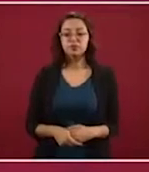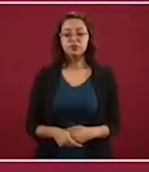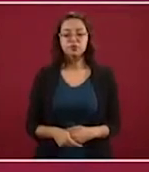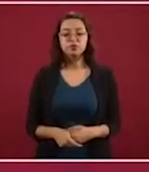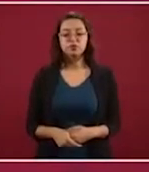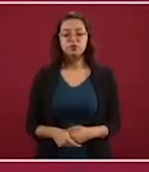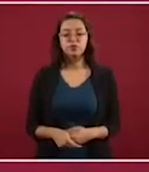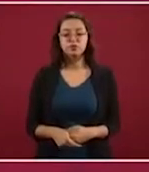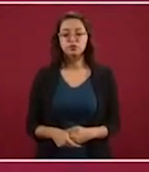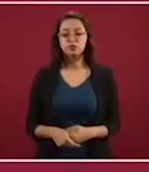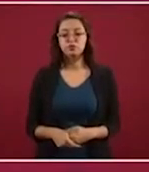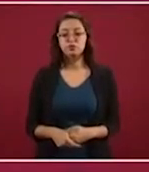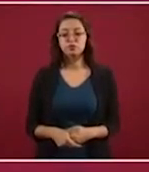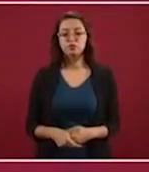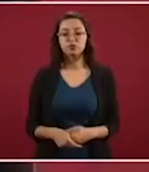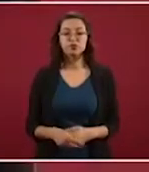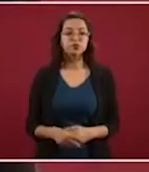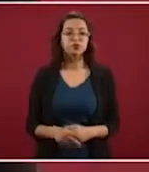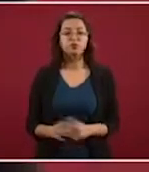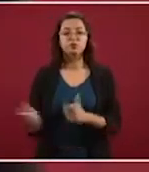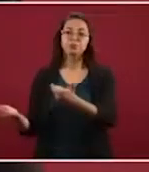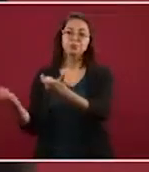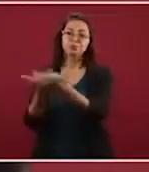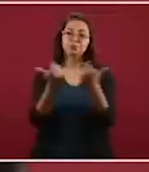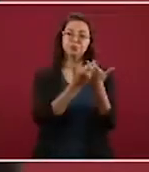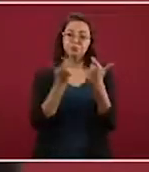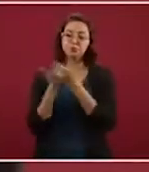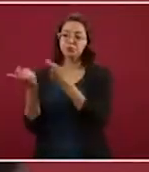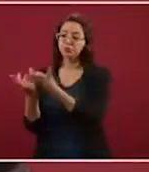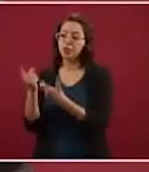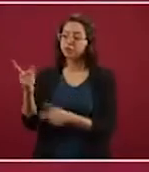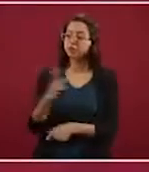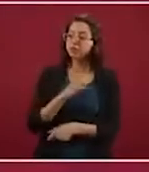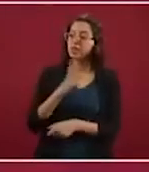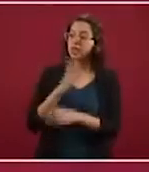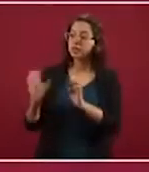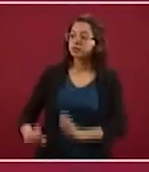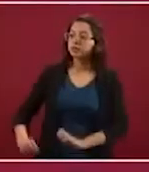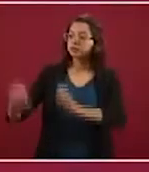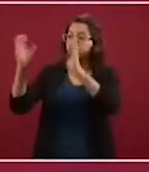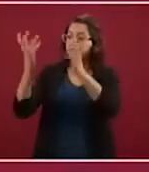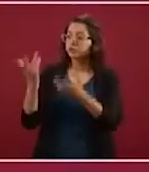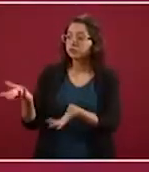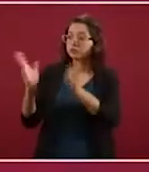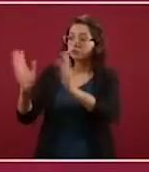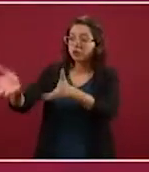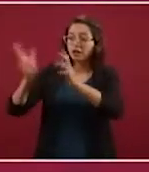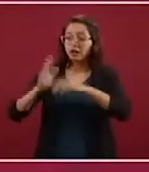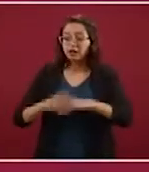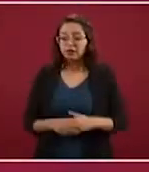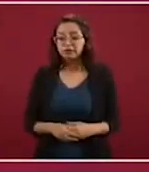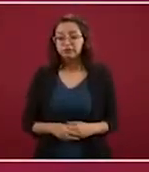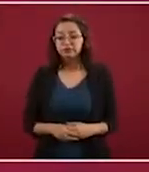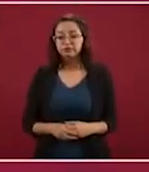Se han reunido fondos, existen esas instalaciones. Les comentaba de que